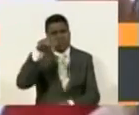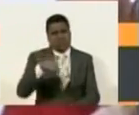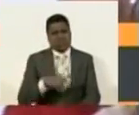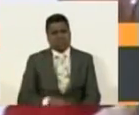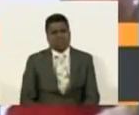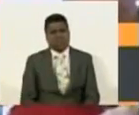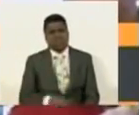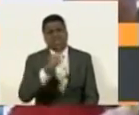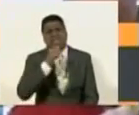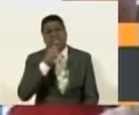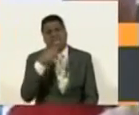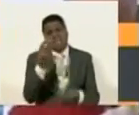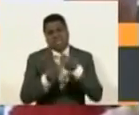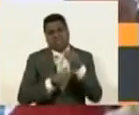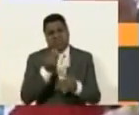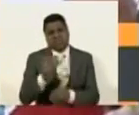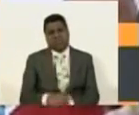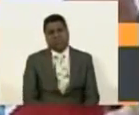¿Quién lo sembró?